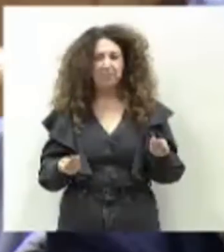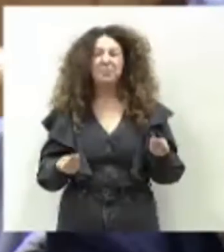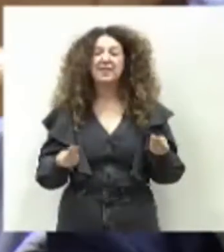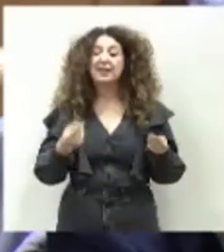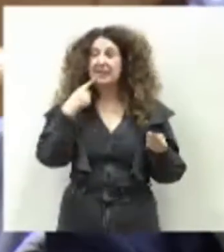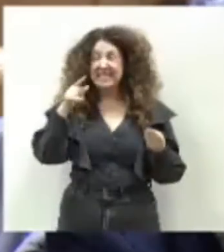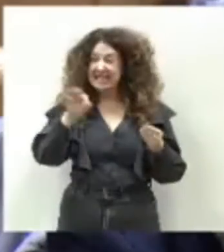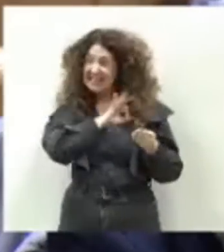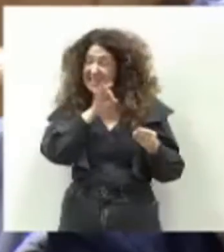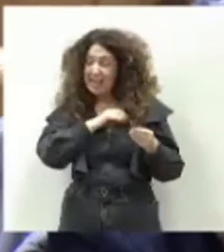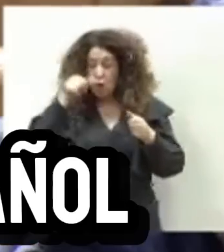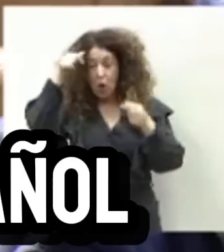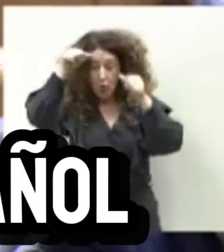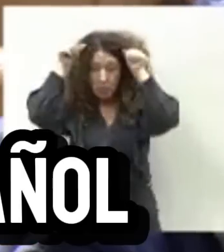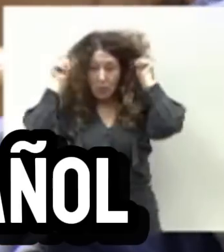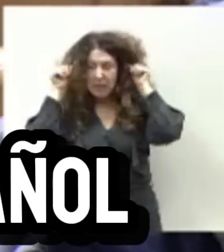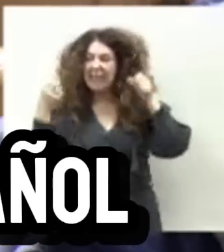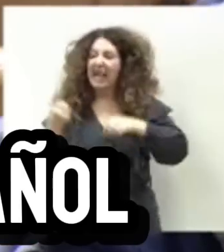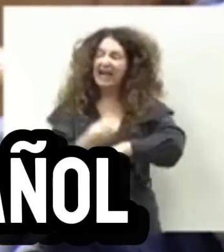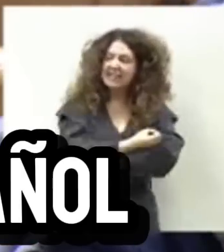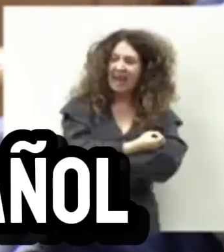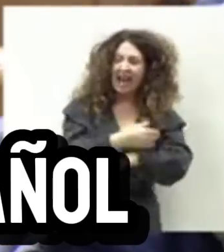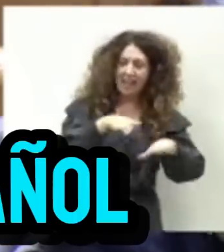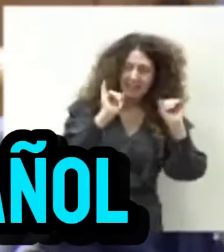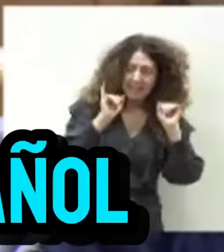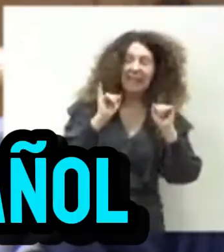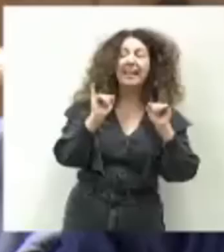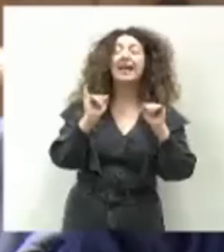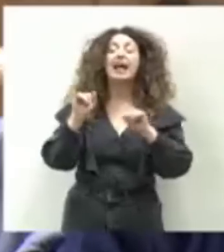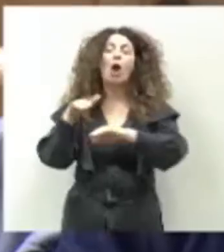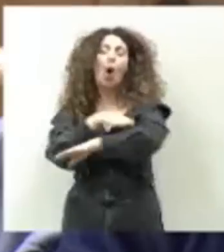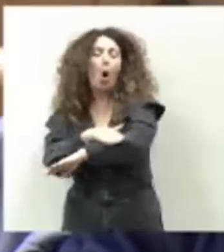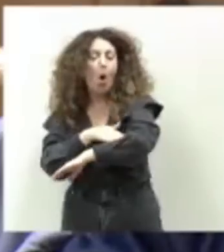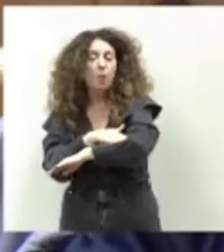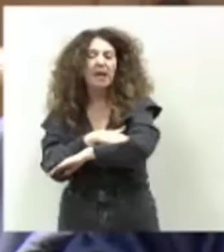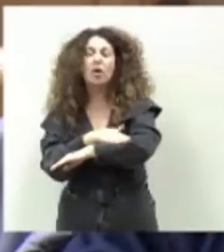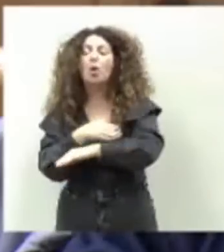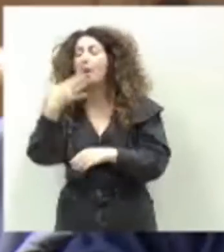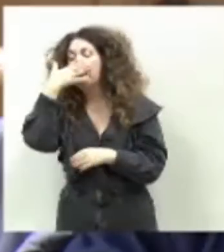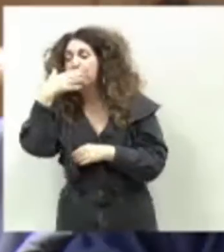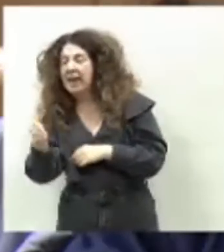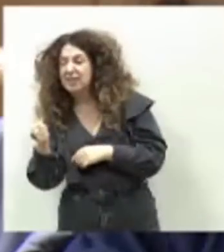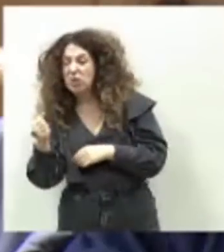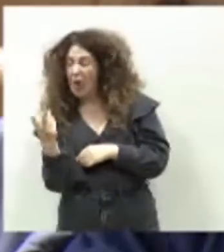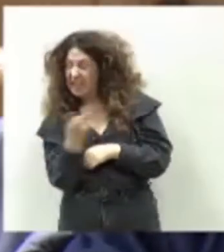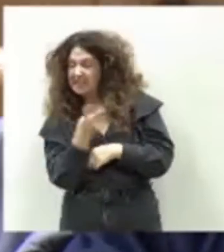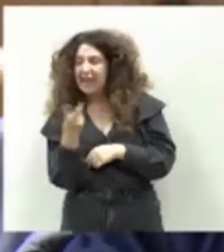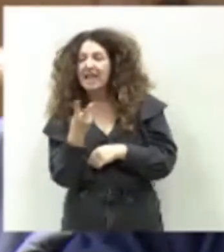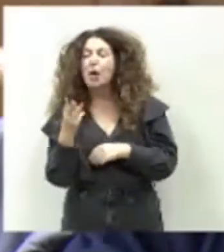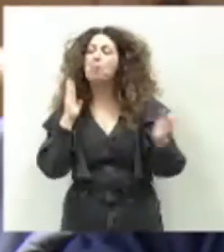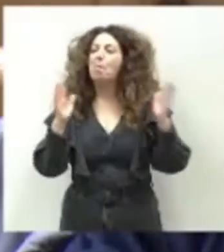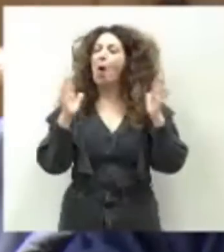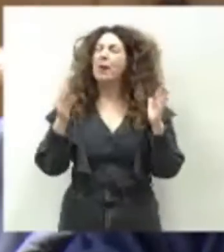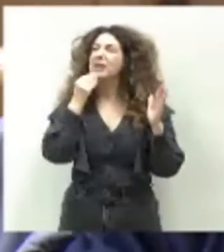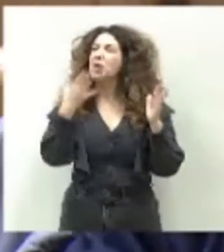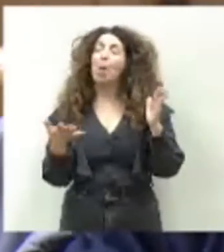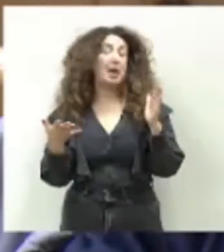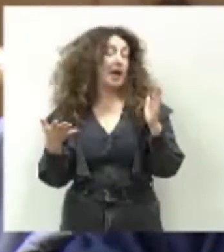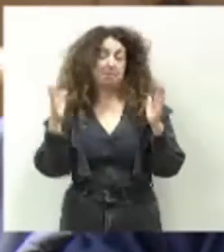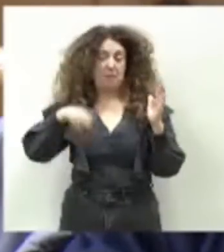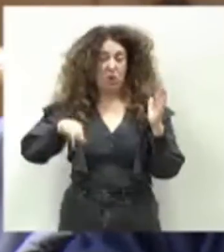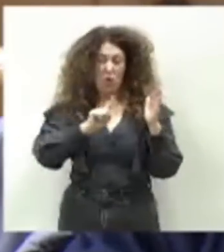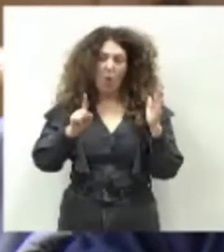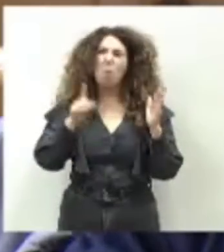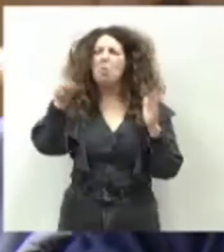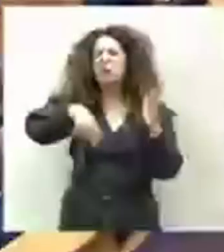tren, ni el Gobierno, ni el Partido Socialista Obrero Español están viviendo su mejor momento. No alarguen más esta agonía. ¿Lo